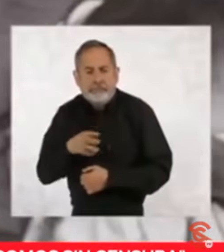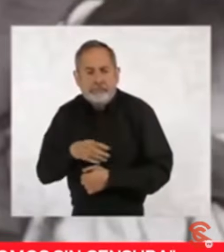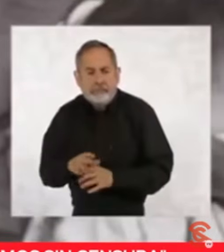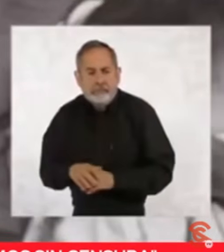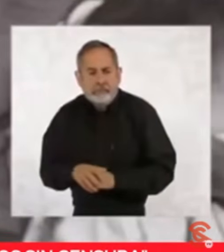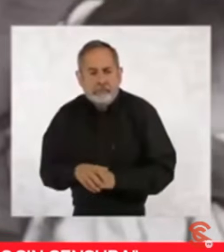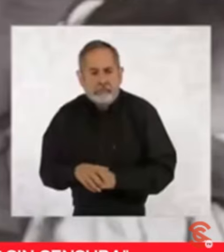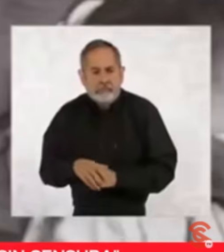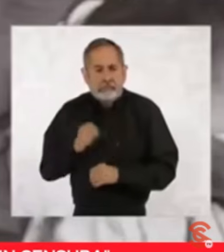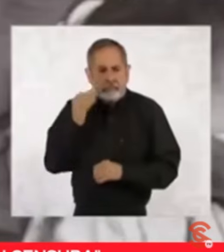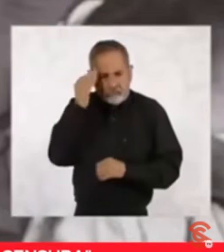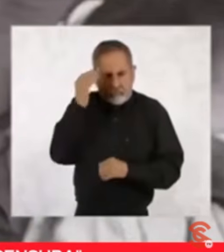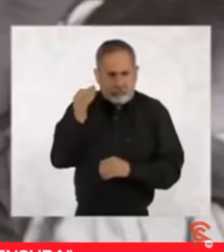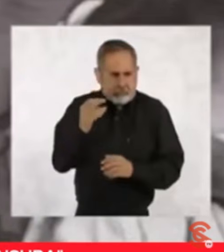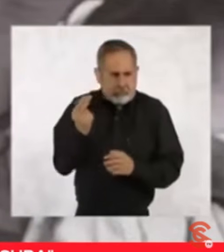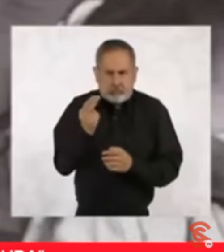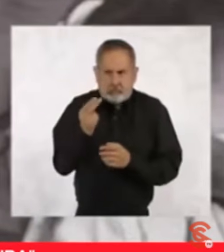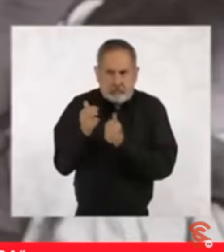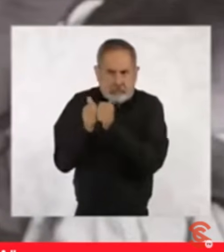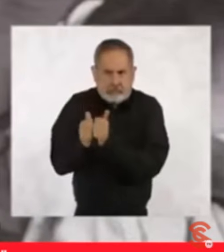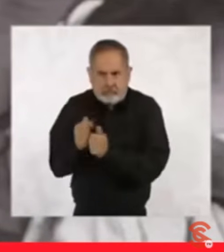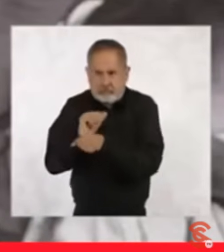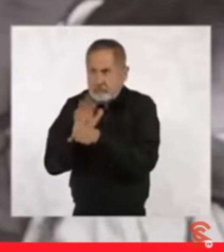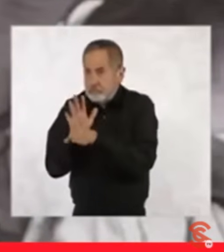Cuando menos el tiempo que sea indispensable.